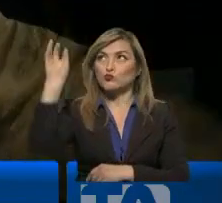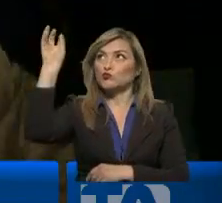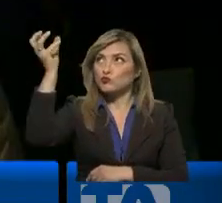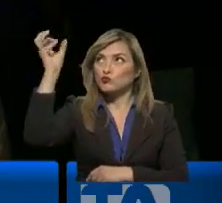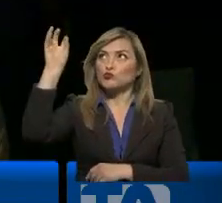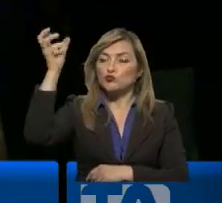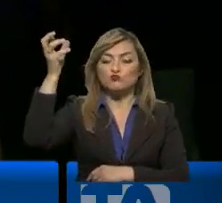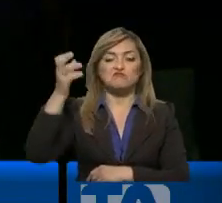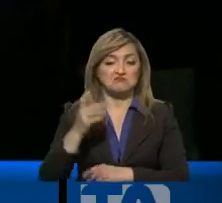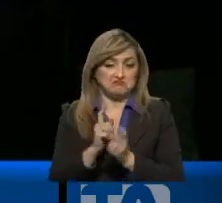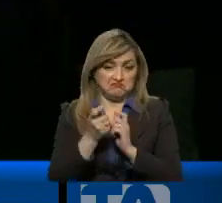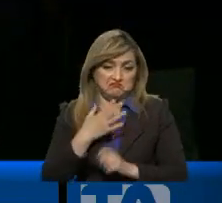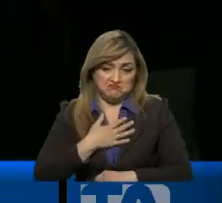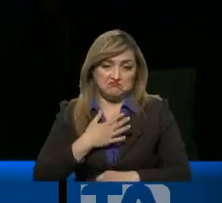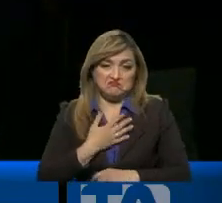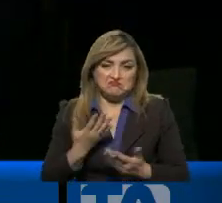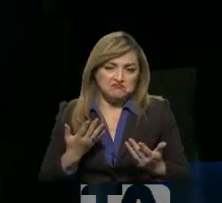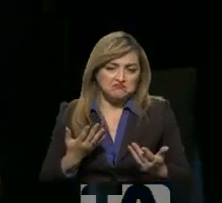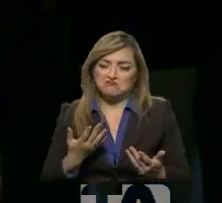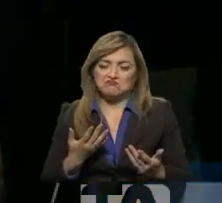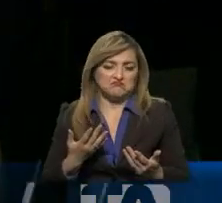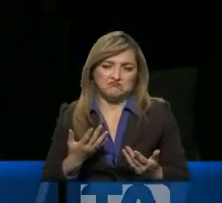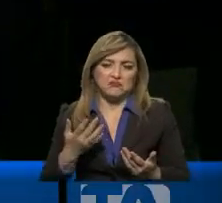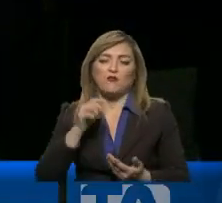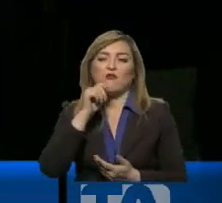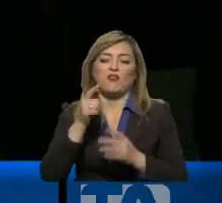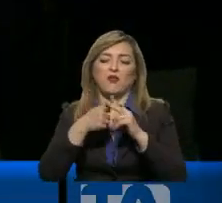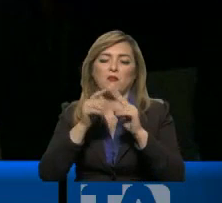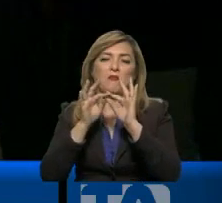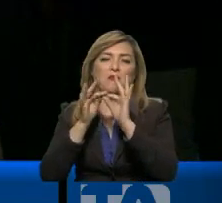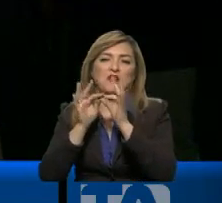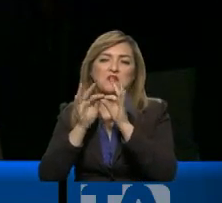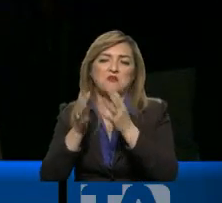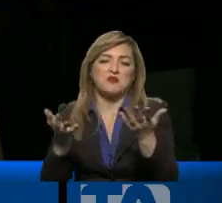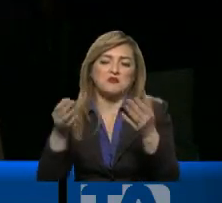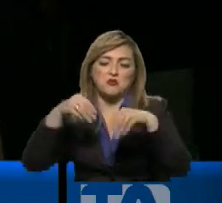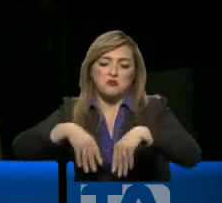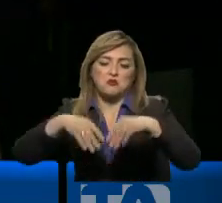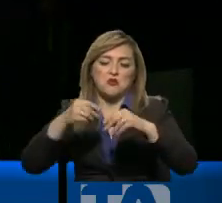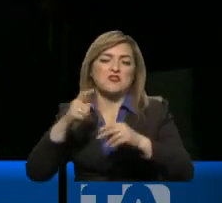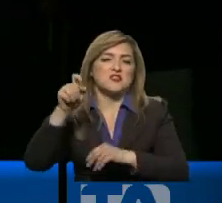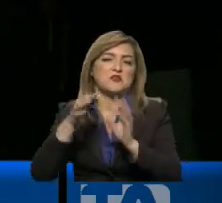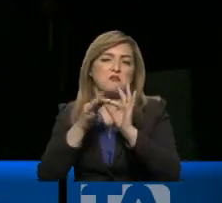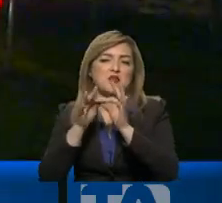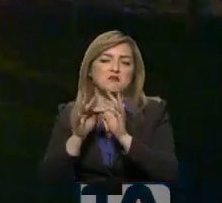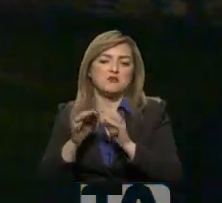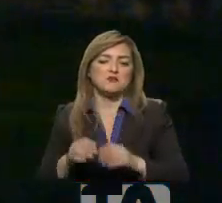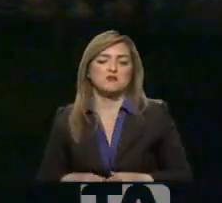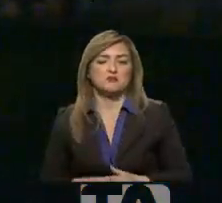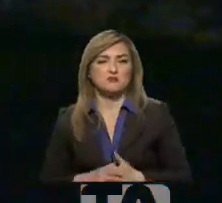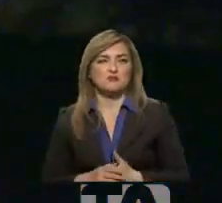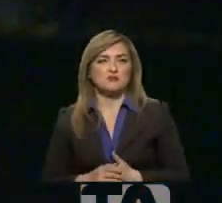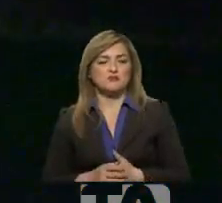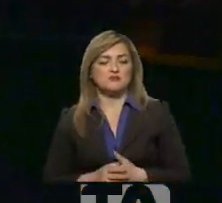luminarias, las células fotoeléctricas, pero le seré sincero, como hay bastante lluvia, no, necesita mantenimiento.